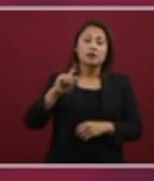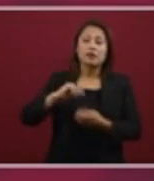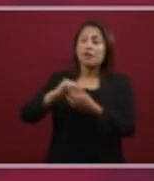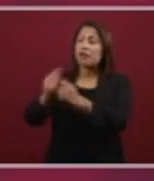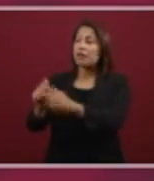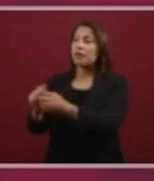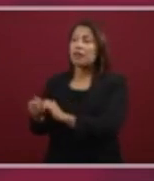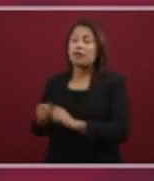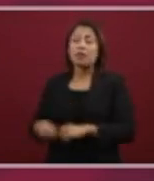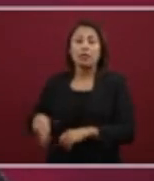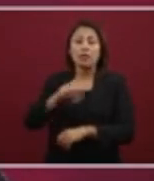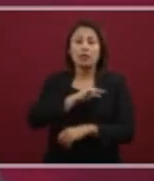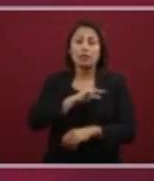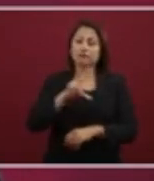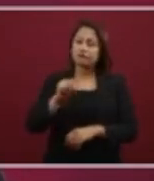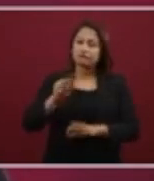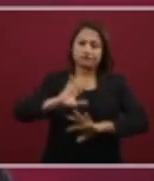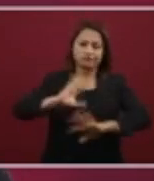entreguista. Eso